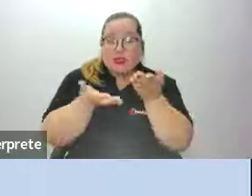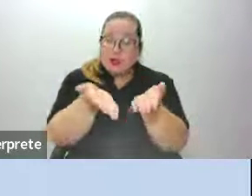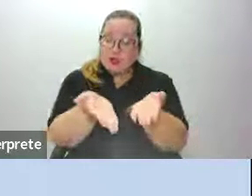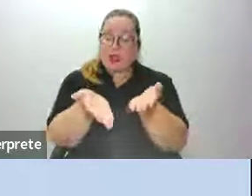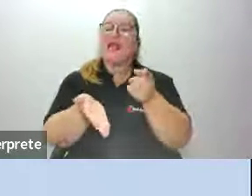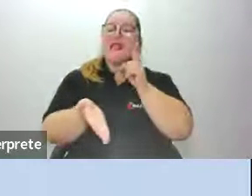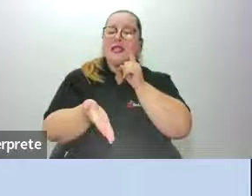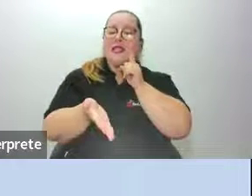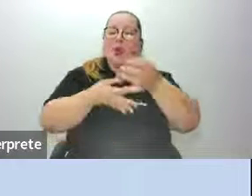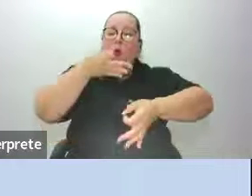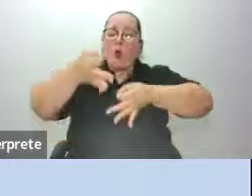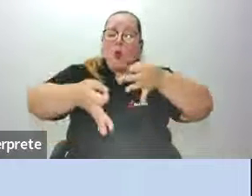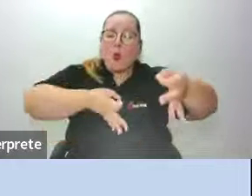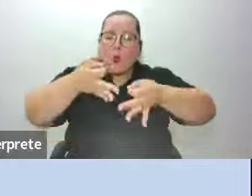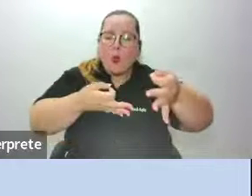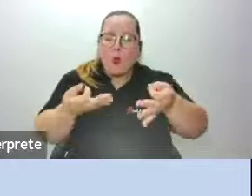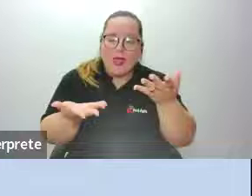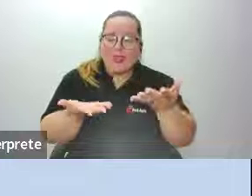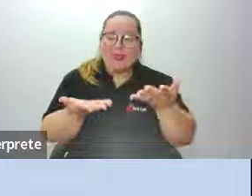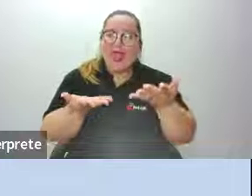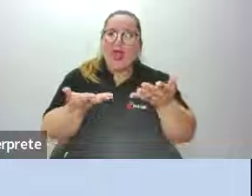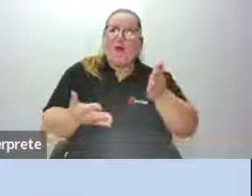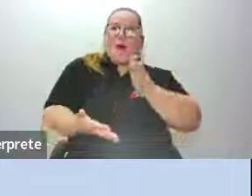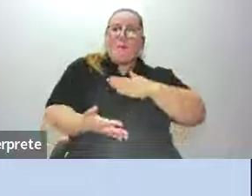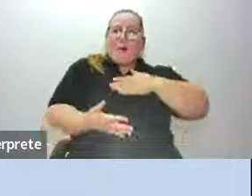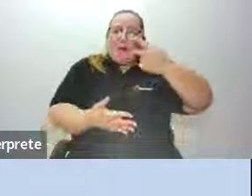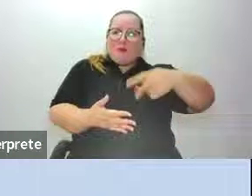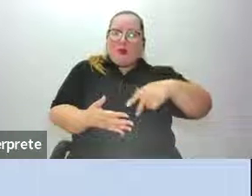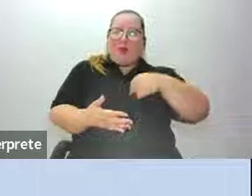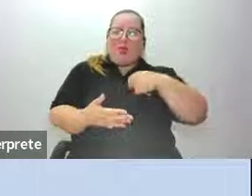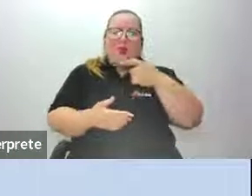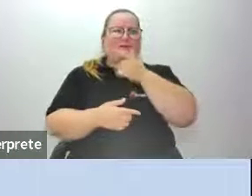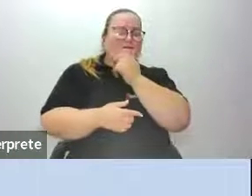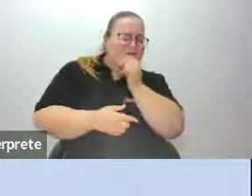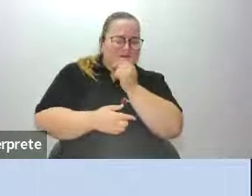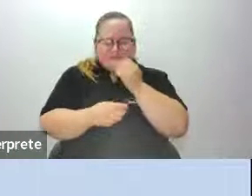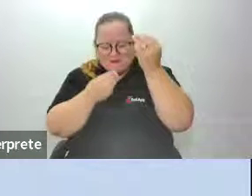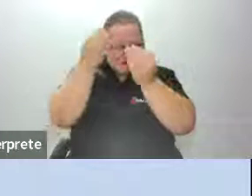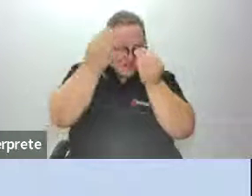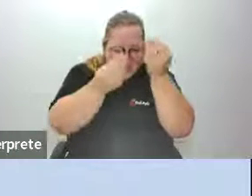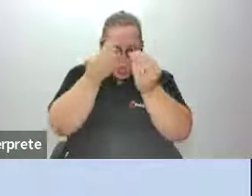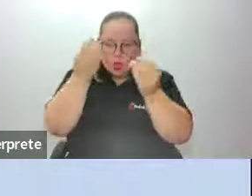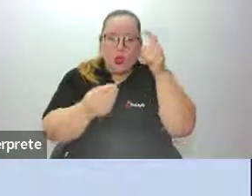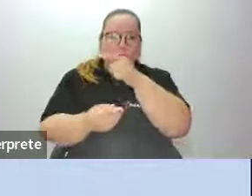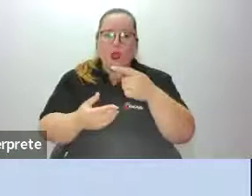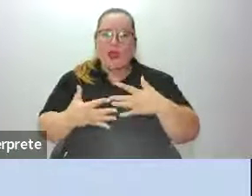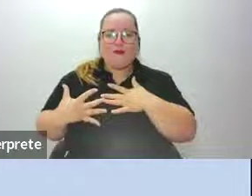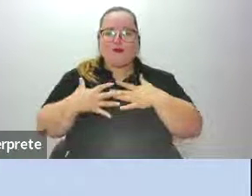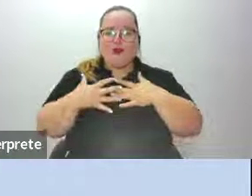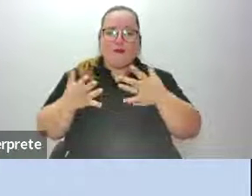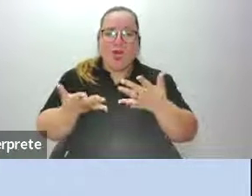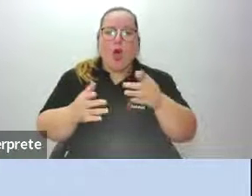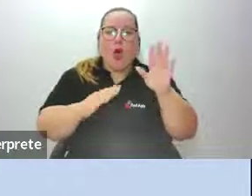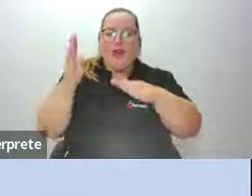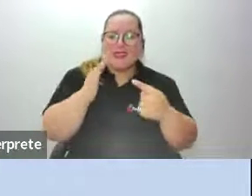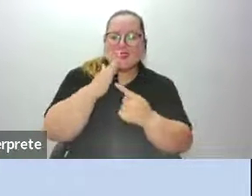poco de sus propias inquietudes, de lo que los mueve, de las discriminaciones a las que están